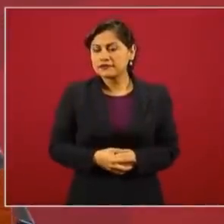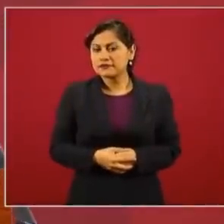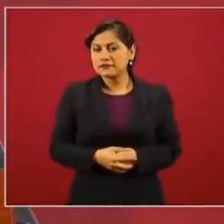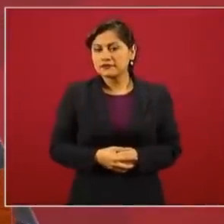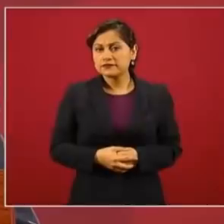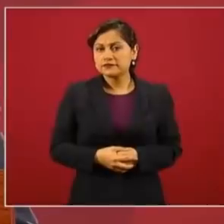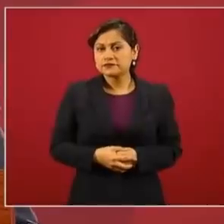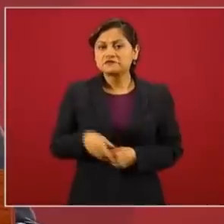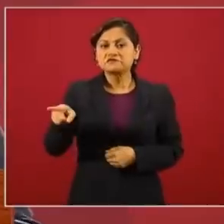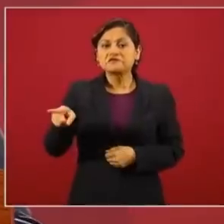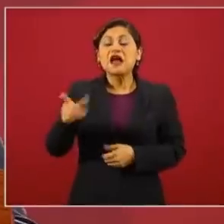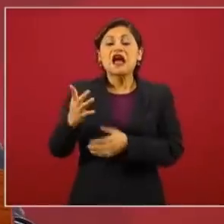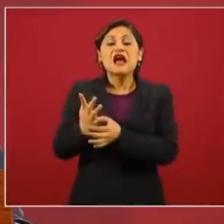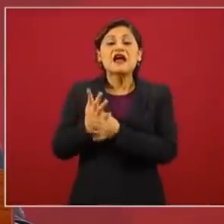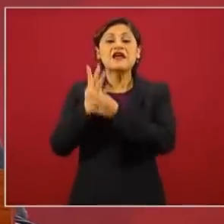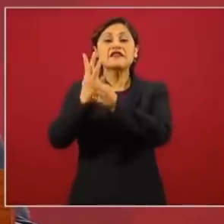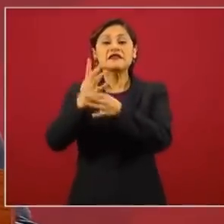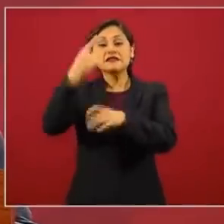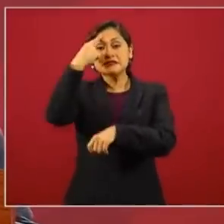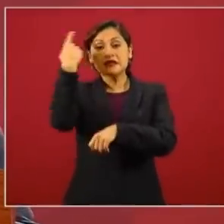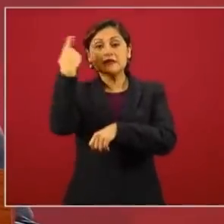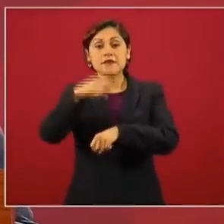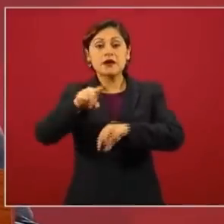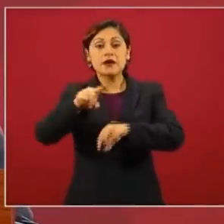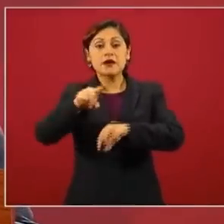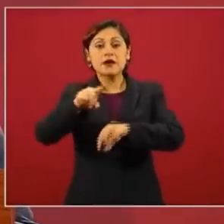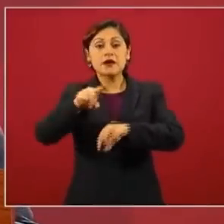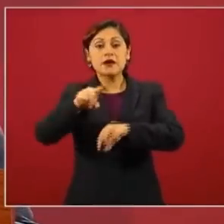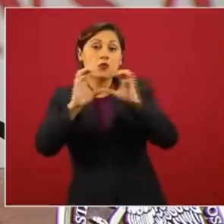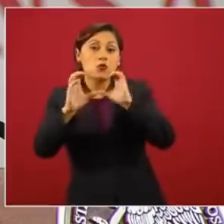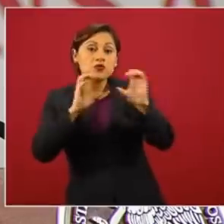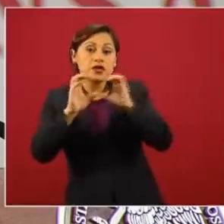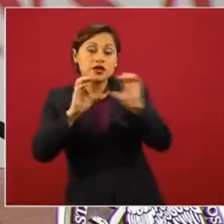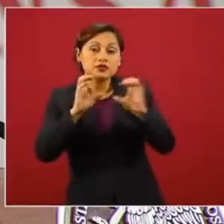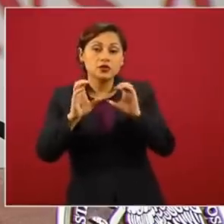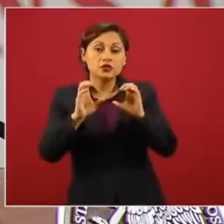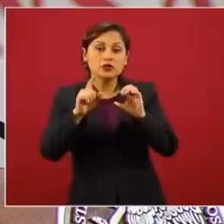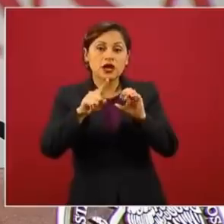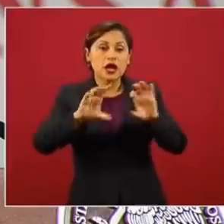predominaran los monopolios en la comunicación y se ha avanzado muy poco.